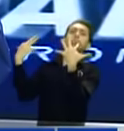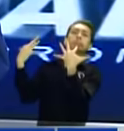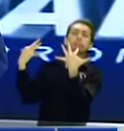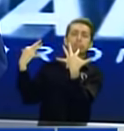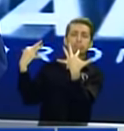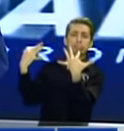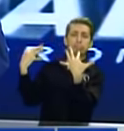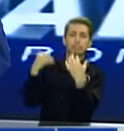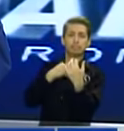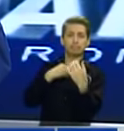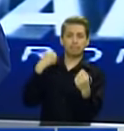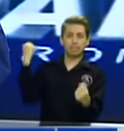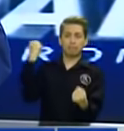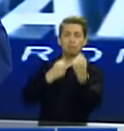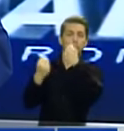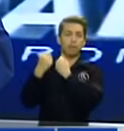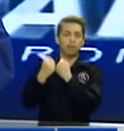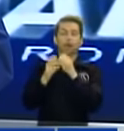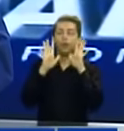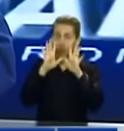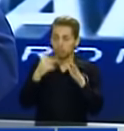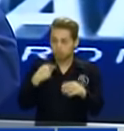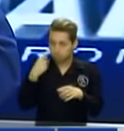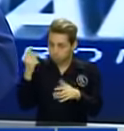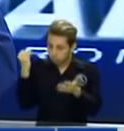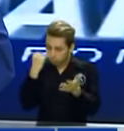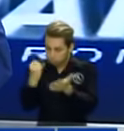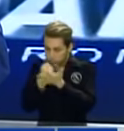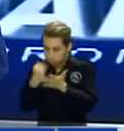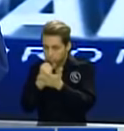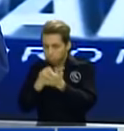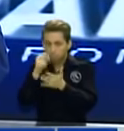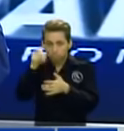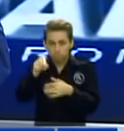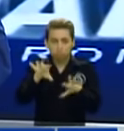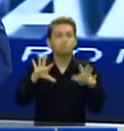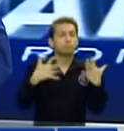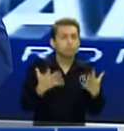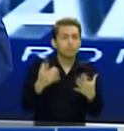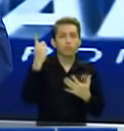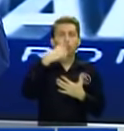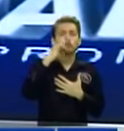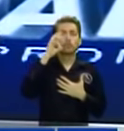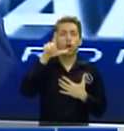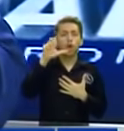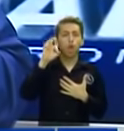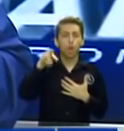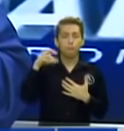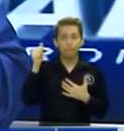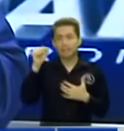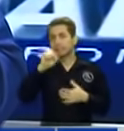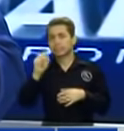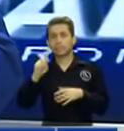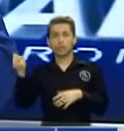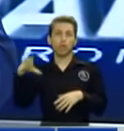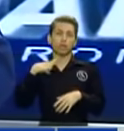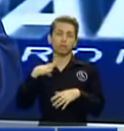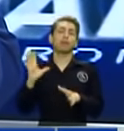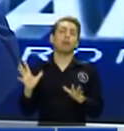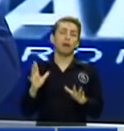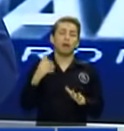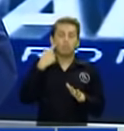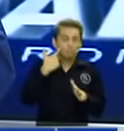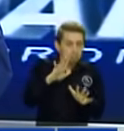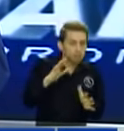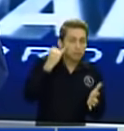estamos investigando y muy probablemente el nexo está del otro lado de la frontera. Entonces, pero ya está en investigación. Pero